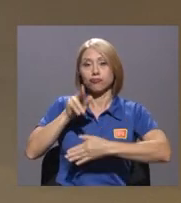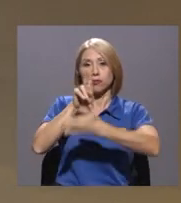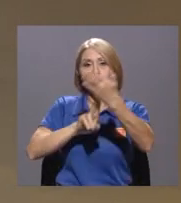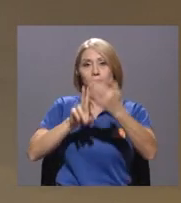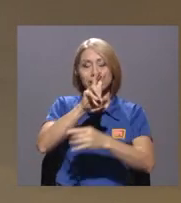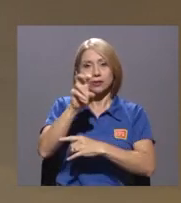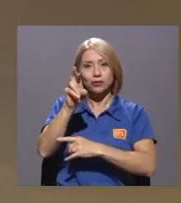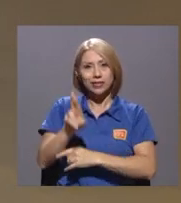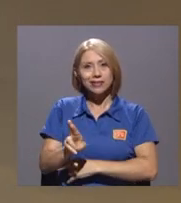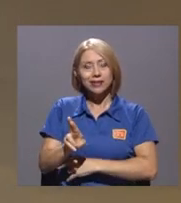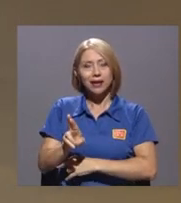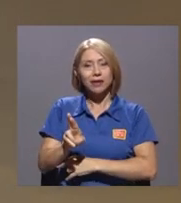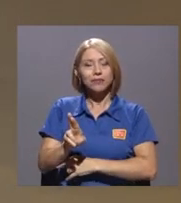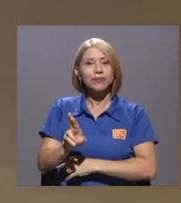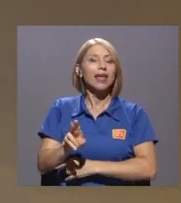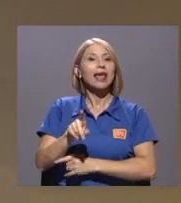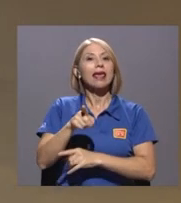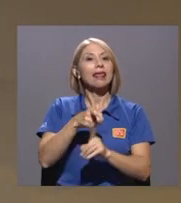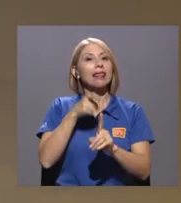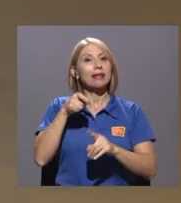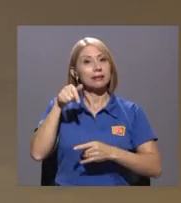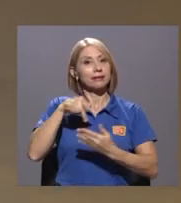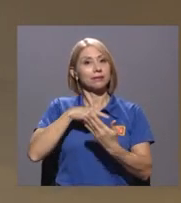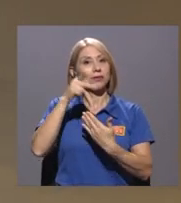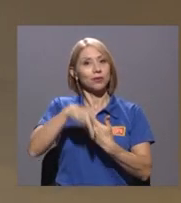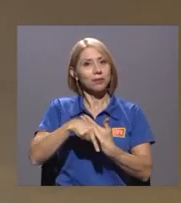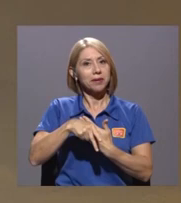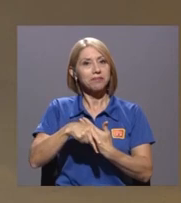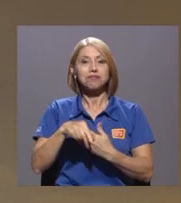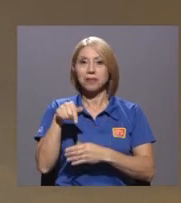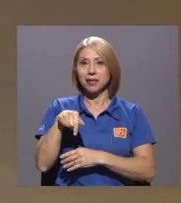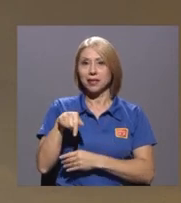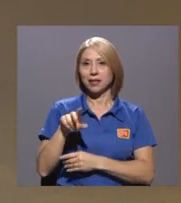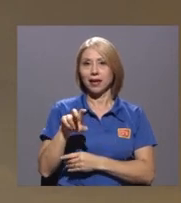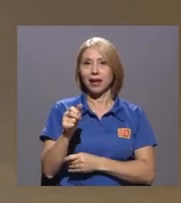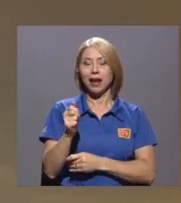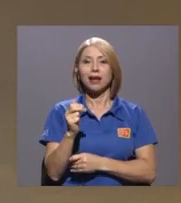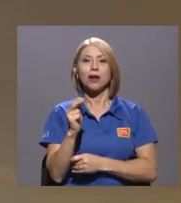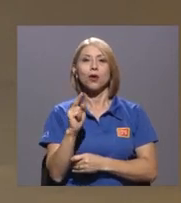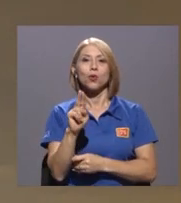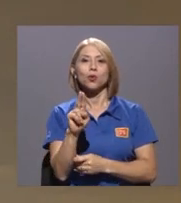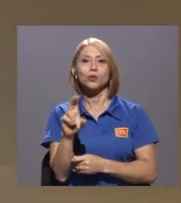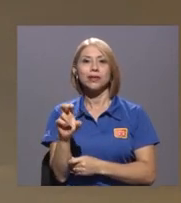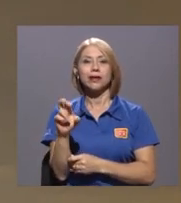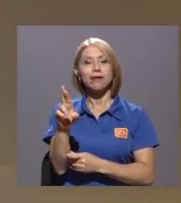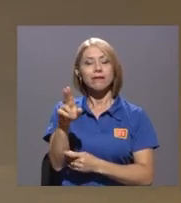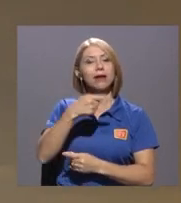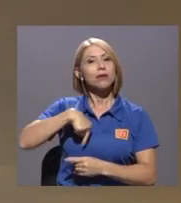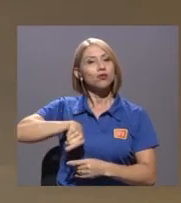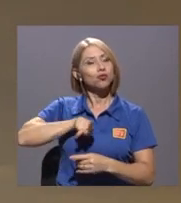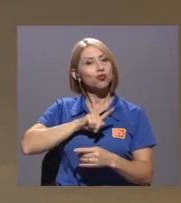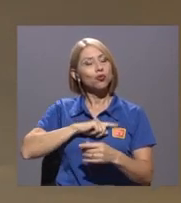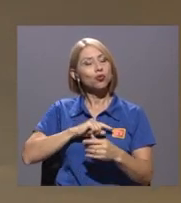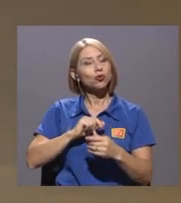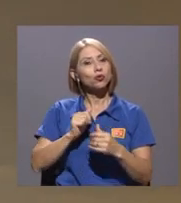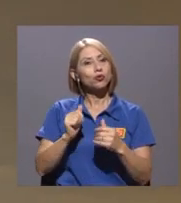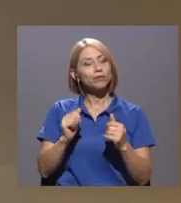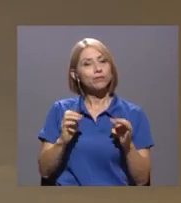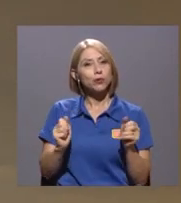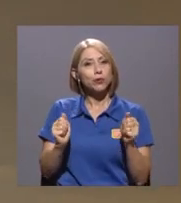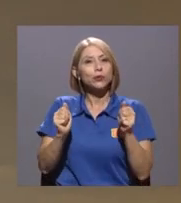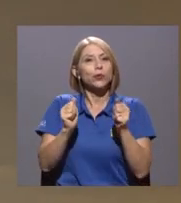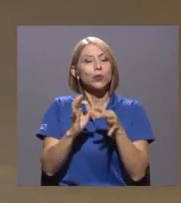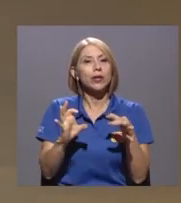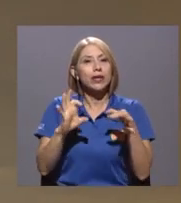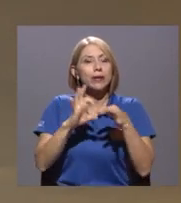y de de este programa y desde canal los cdr nos unimos al duelo de